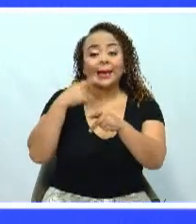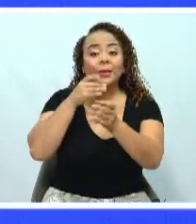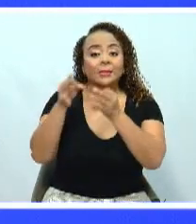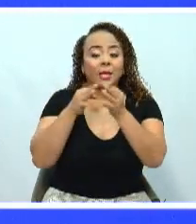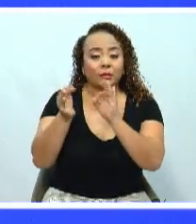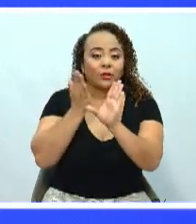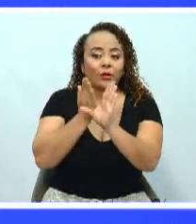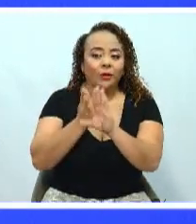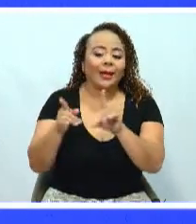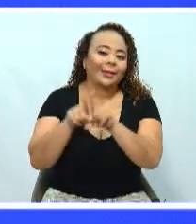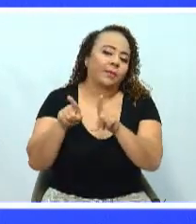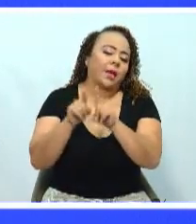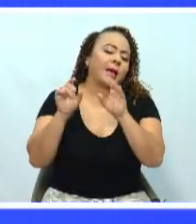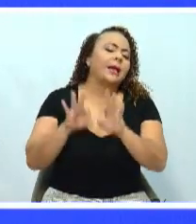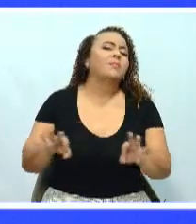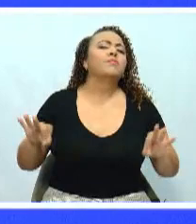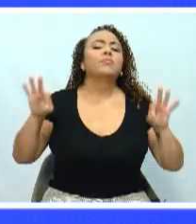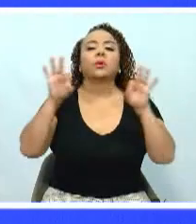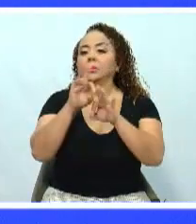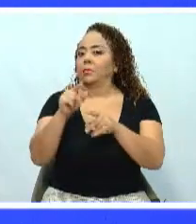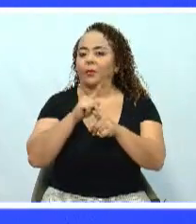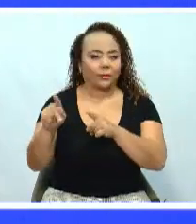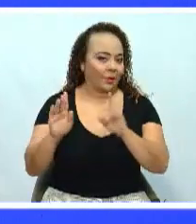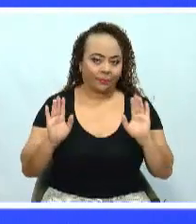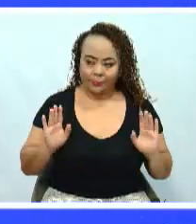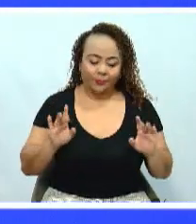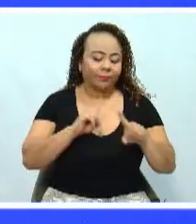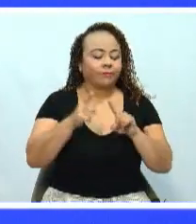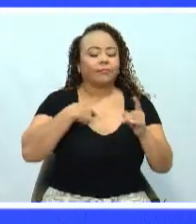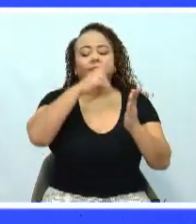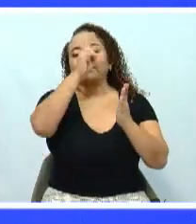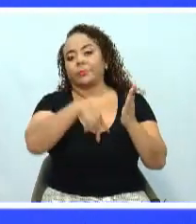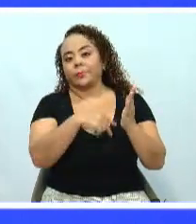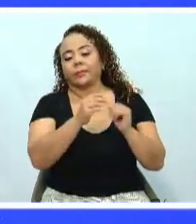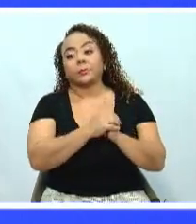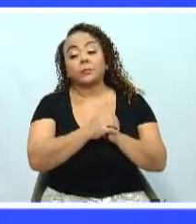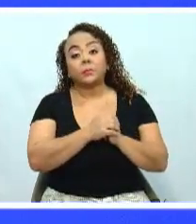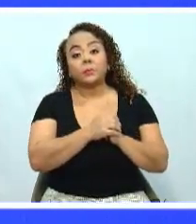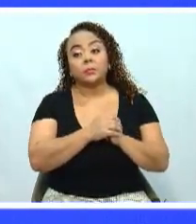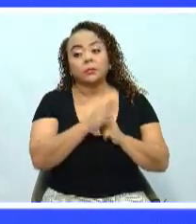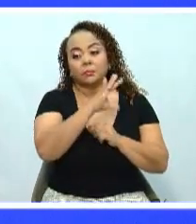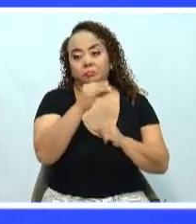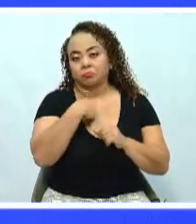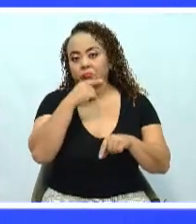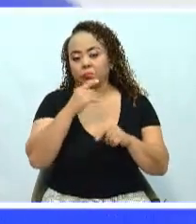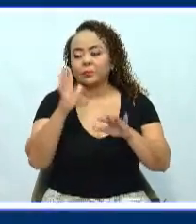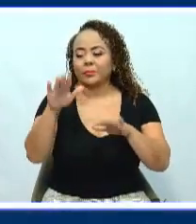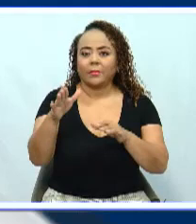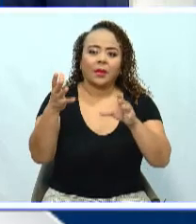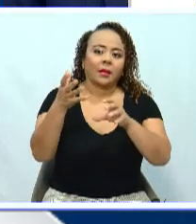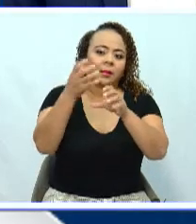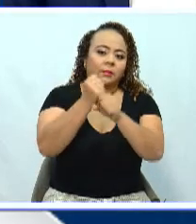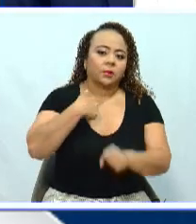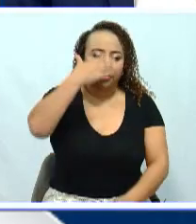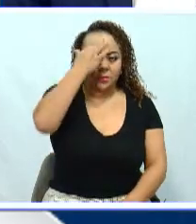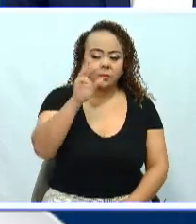psicológica también que es importante no soy profesional en ese tema pero he leído bastante y el resumen yo creo que